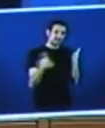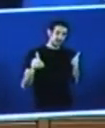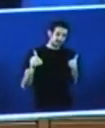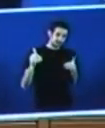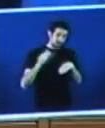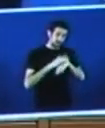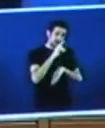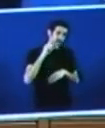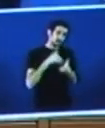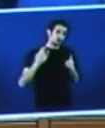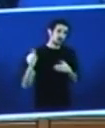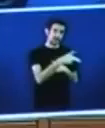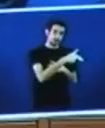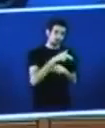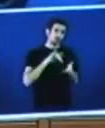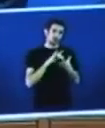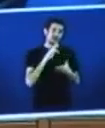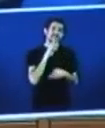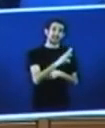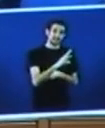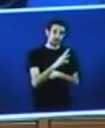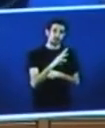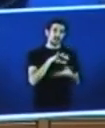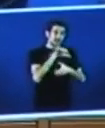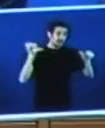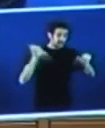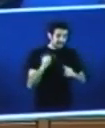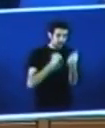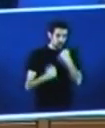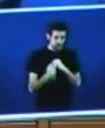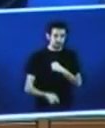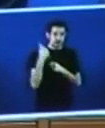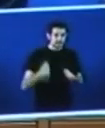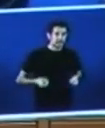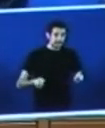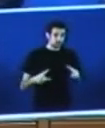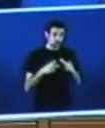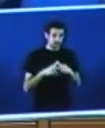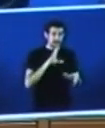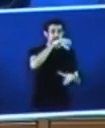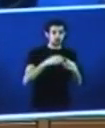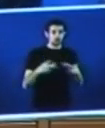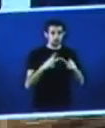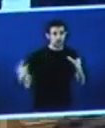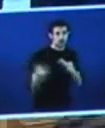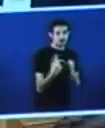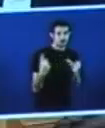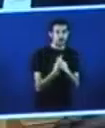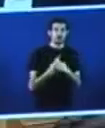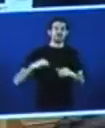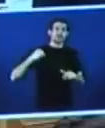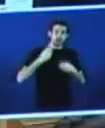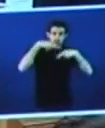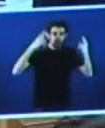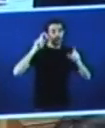En plena crisis económica, más gasto social, más inclusión social, más servicios sociales, más sanidad pública y más